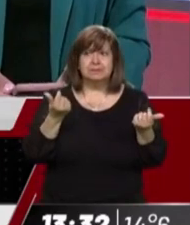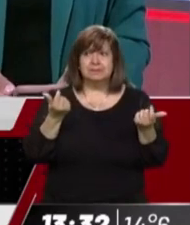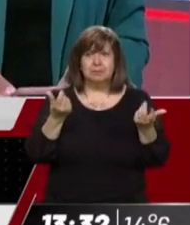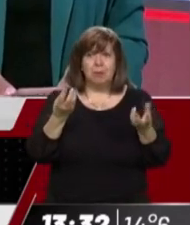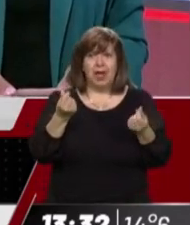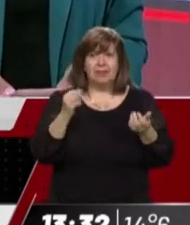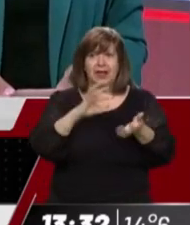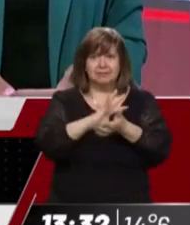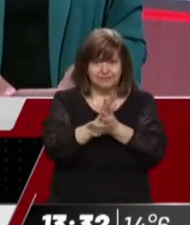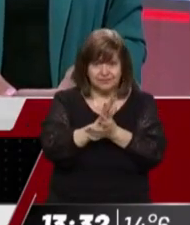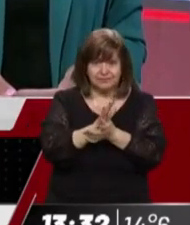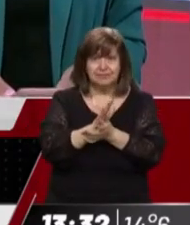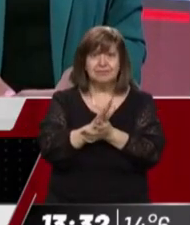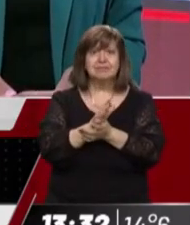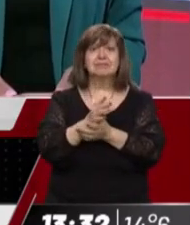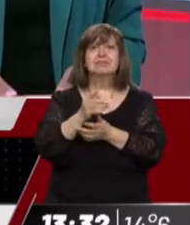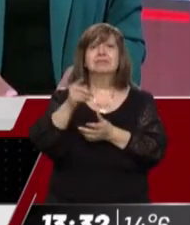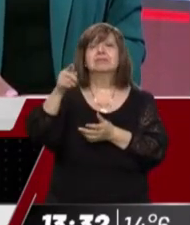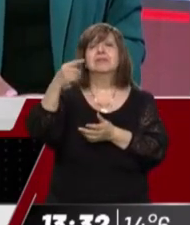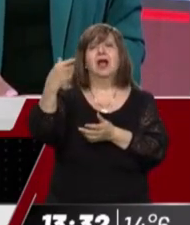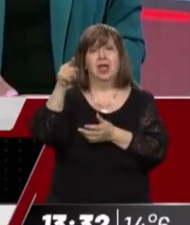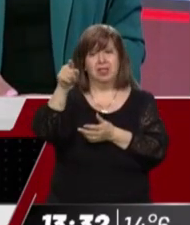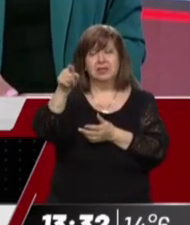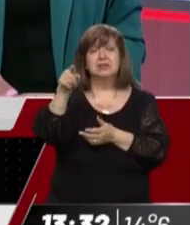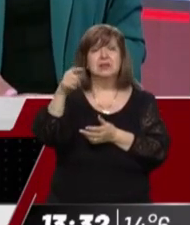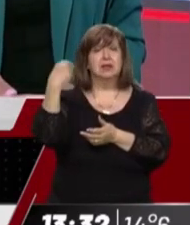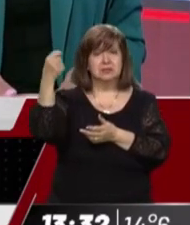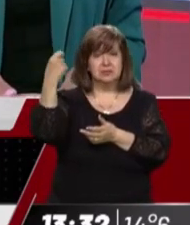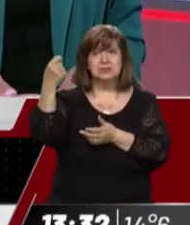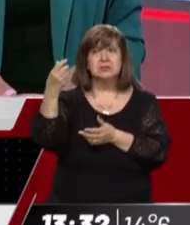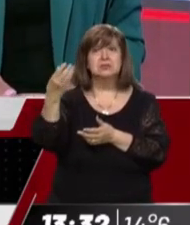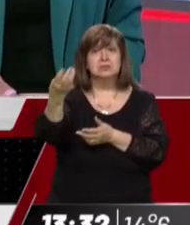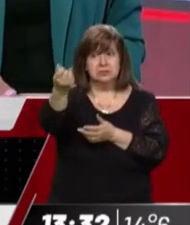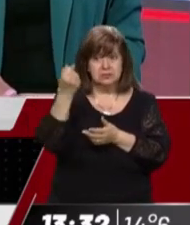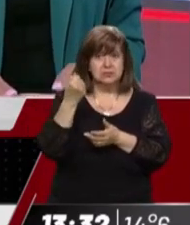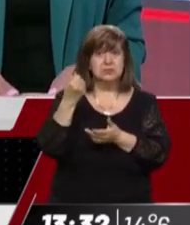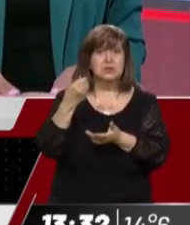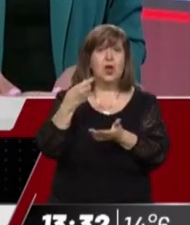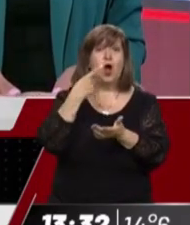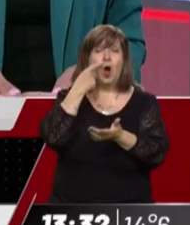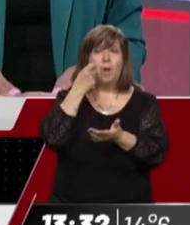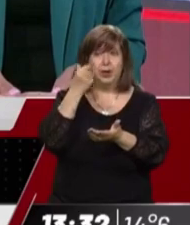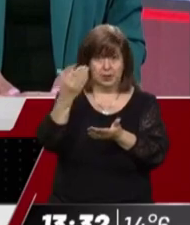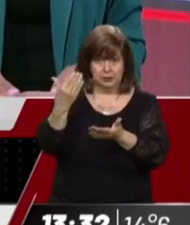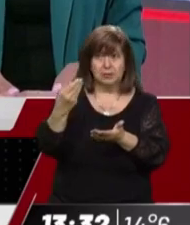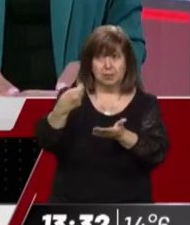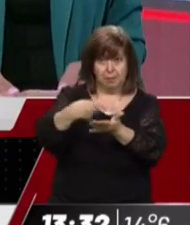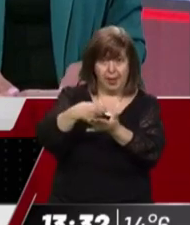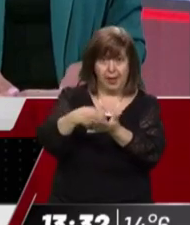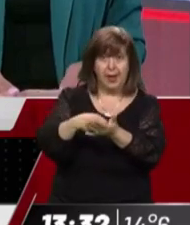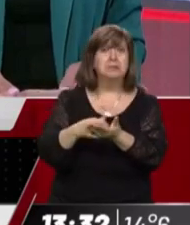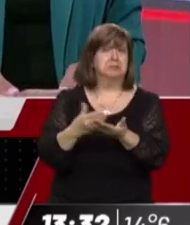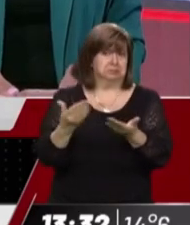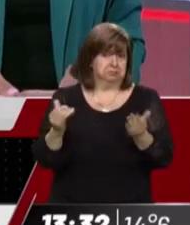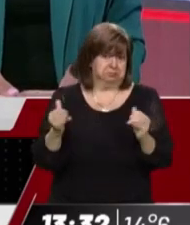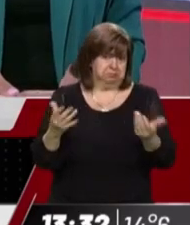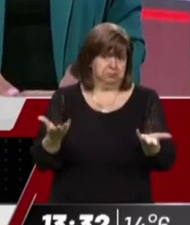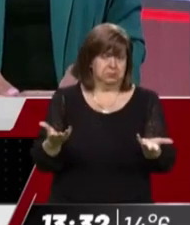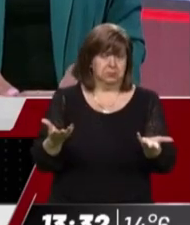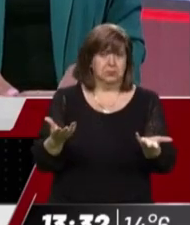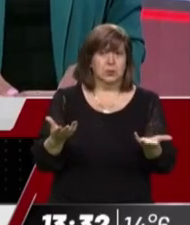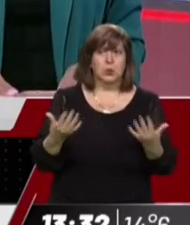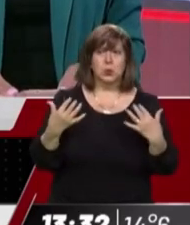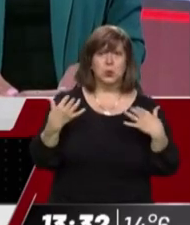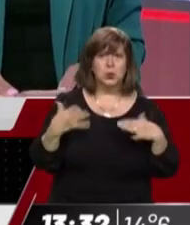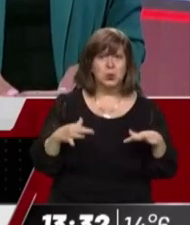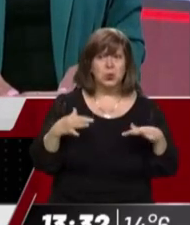desarticulador, podríamos decir, que tiene la droga cuando ingresa en una familia, porque ya no solo es el impacto sobre ella y su salud, sino el efecto o